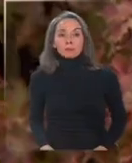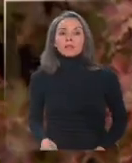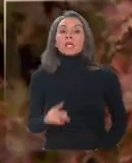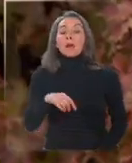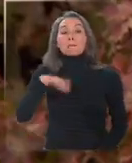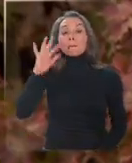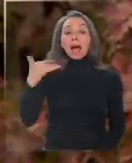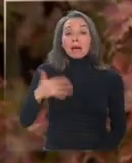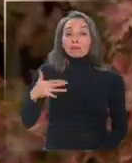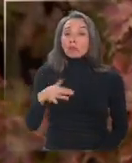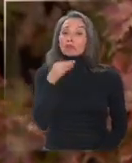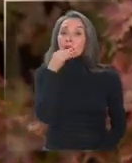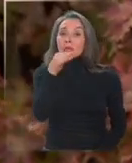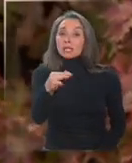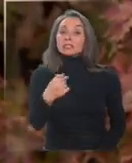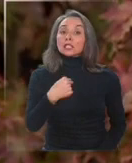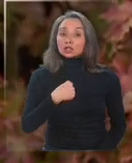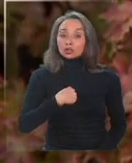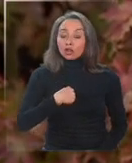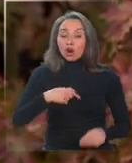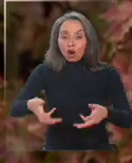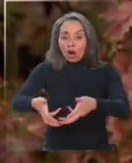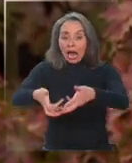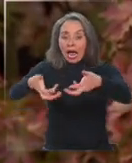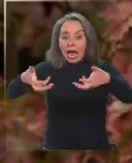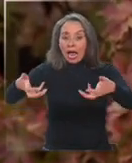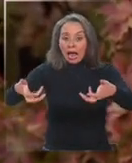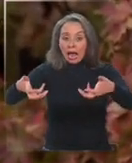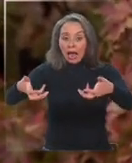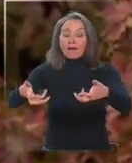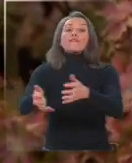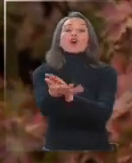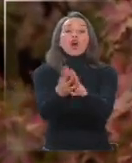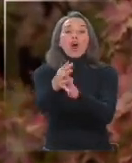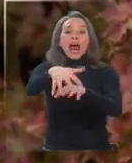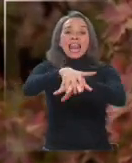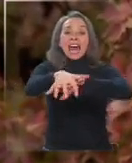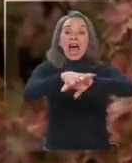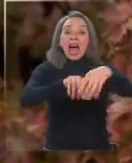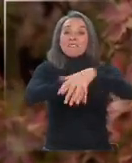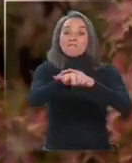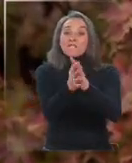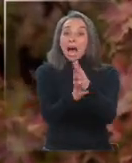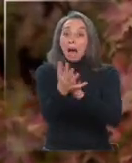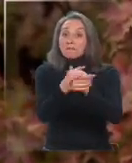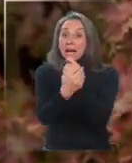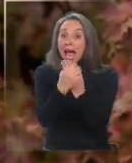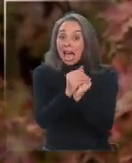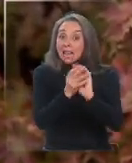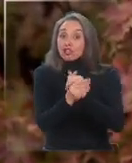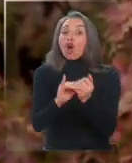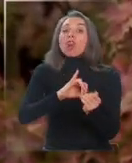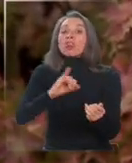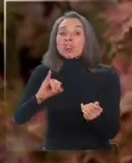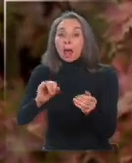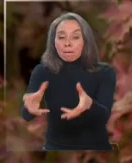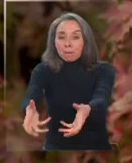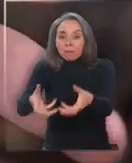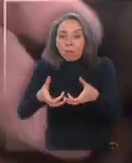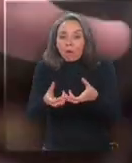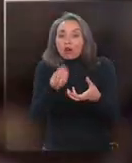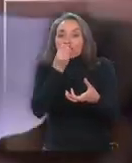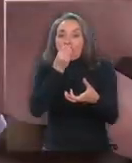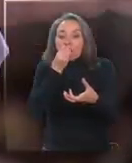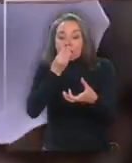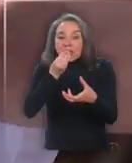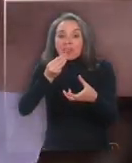Entonces lo más importante es decir, yo voy a abrir esto, voy a lavarme las manos y luego de eso voy a recién manipular la comida o lo que